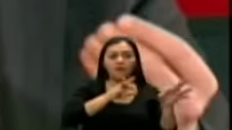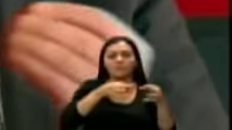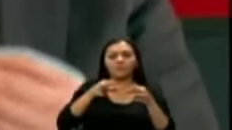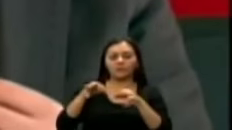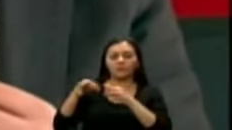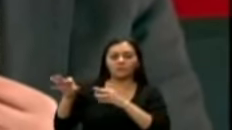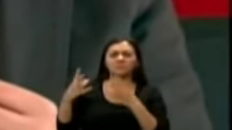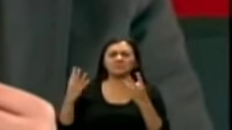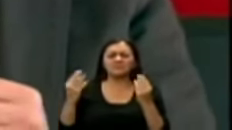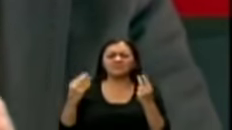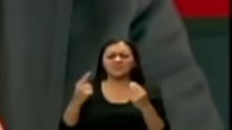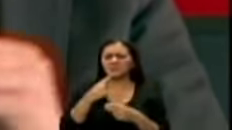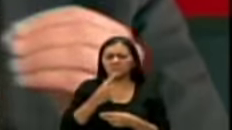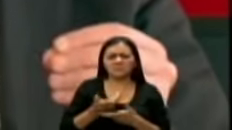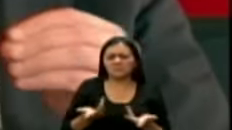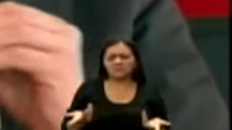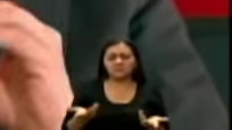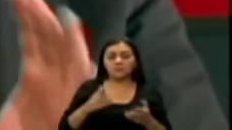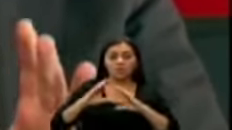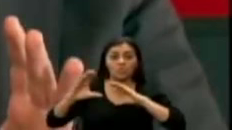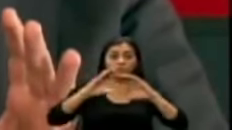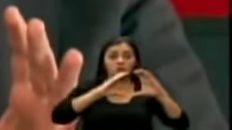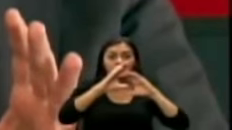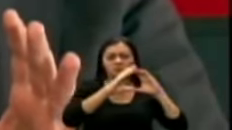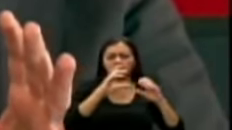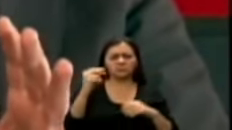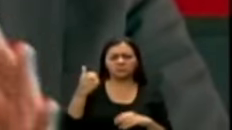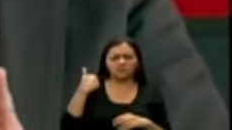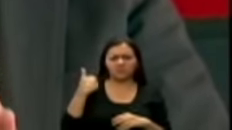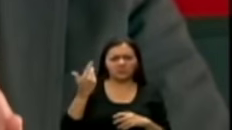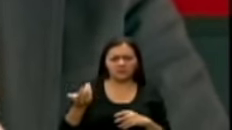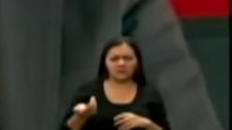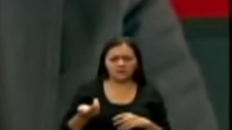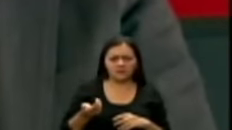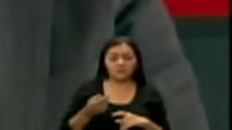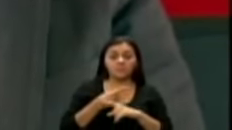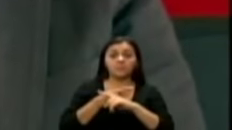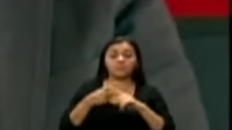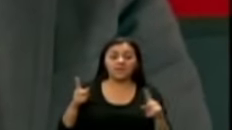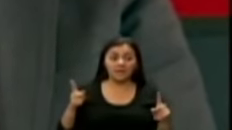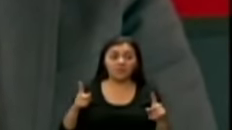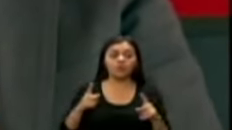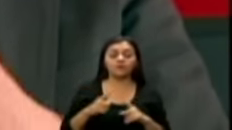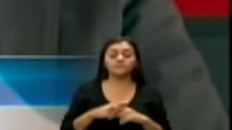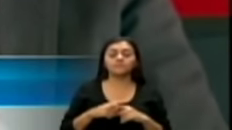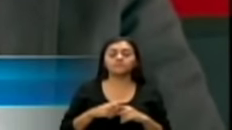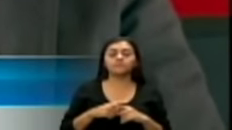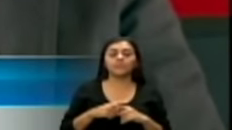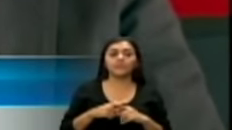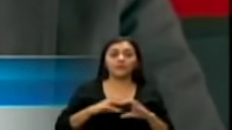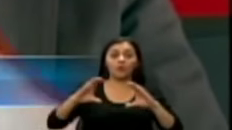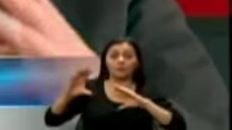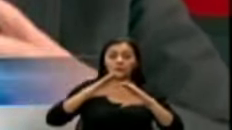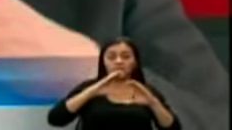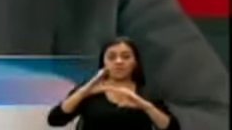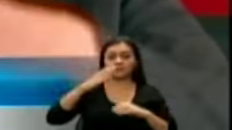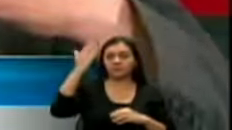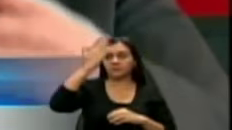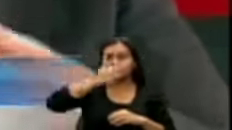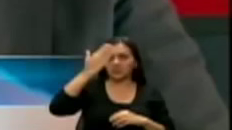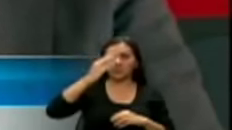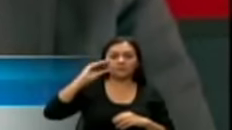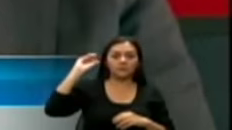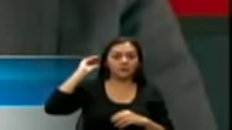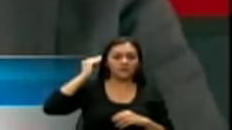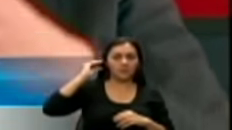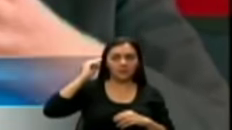no necesariamente en los medios de comunicación tienen el mismo reflejo. Todavía me parece que los medios de comunicación, más allá de que estén en